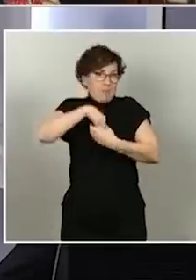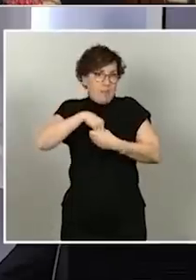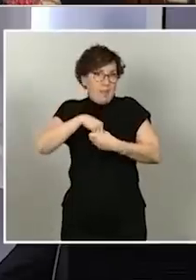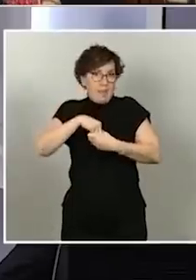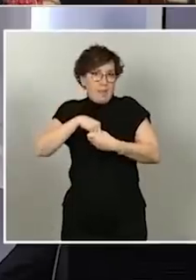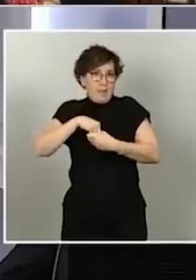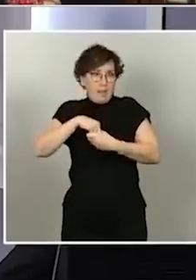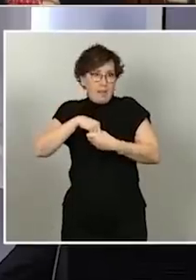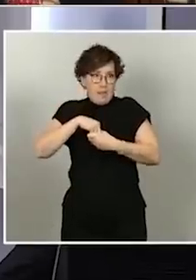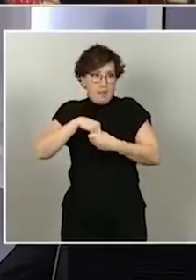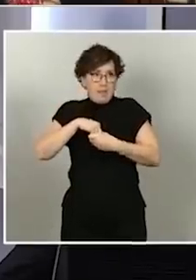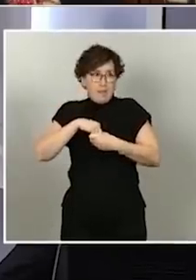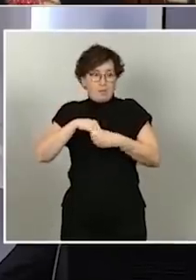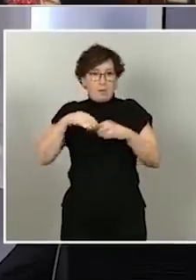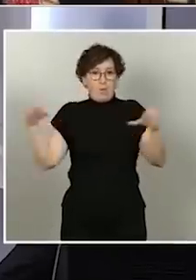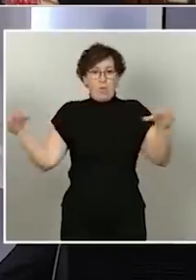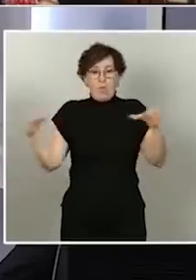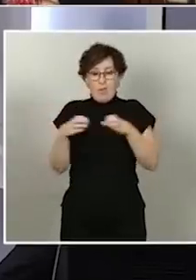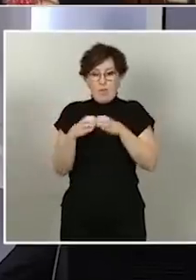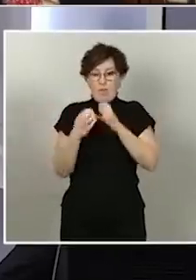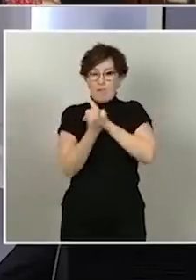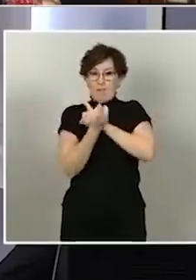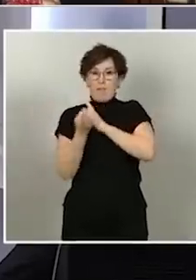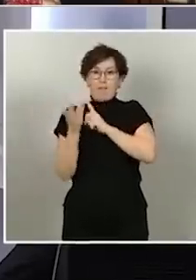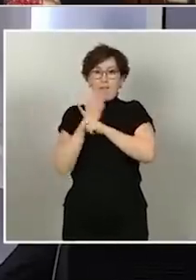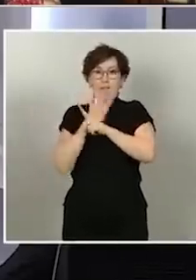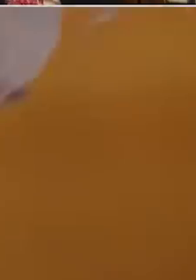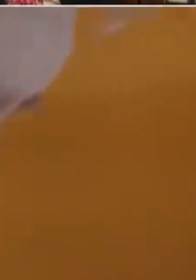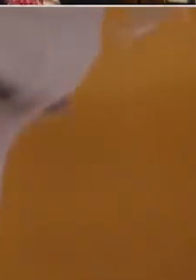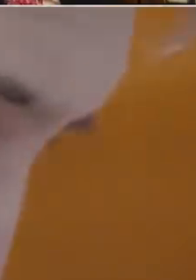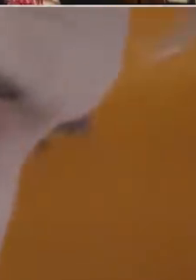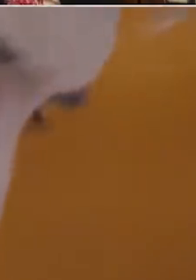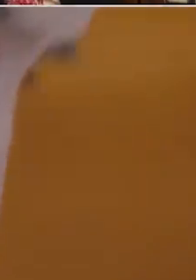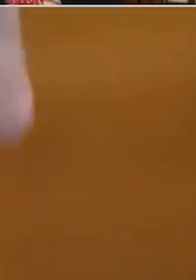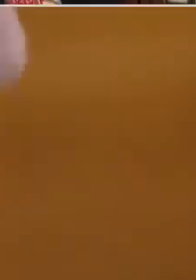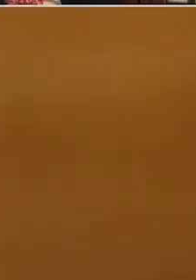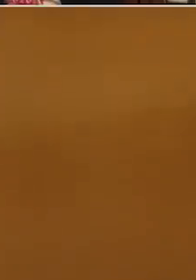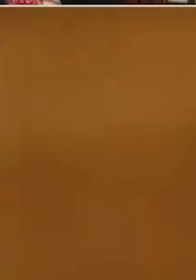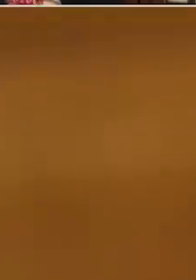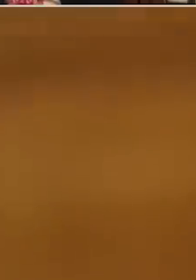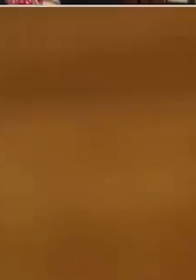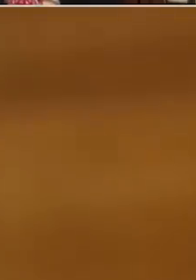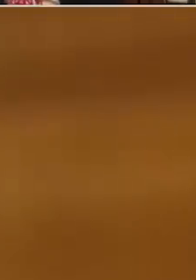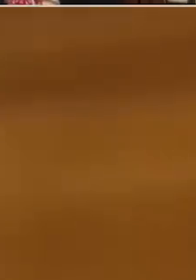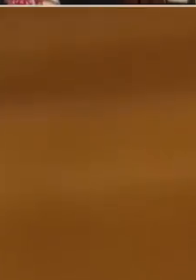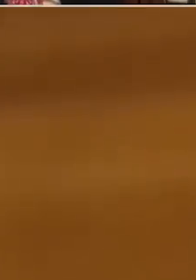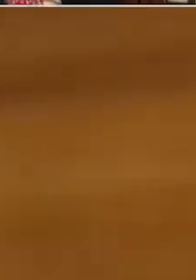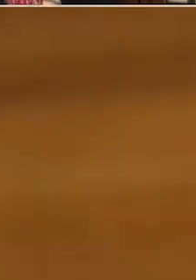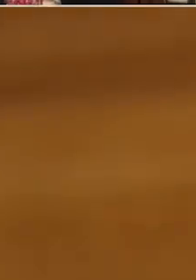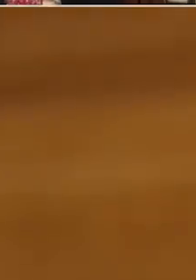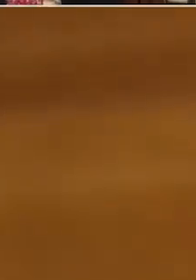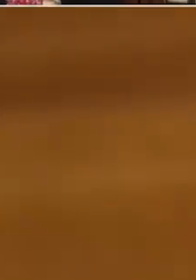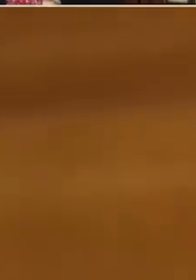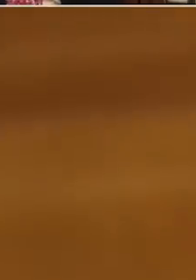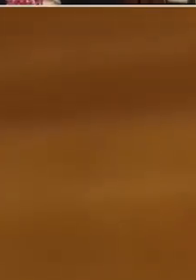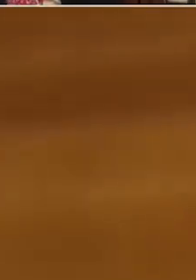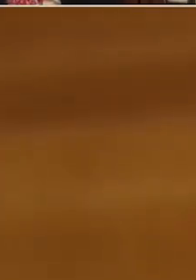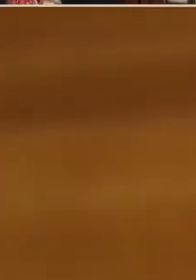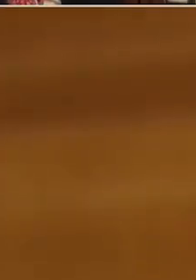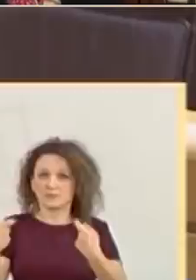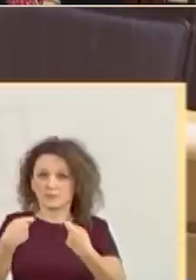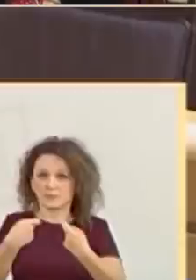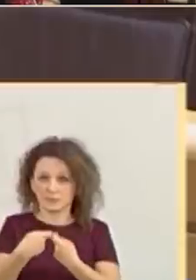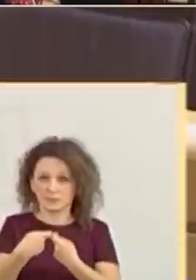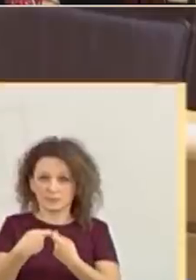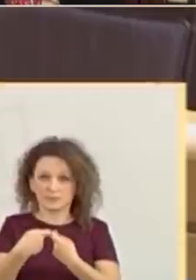darias o incluso con el propio ministro de justicia que está en una situación muy aislada no tiene apoyos en el gobierno solamente tiene el apoyo